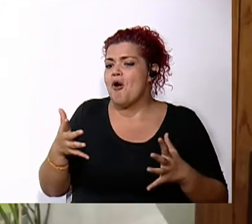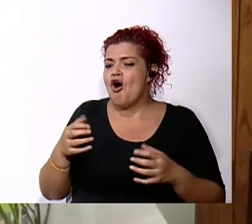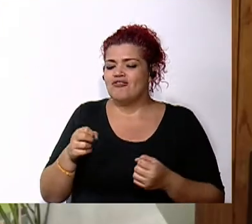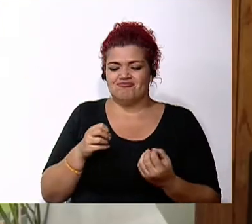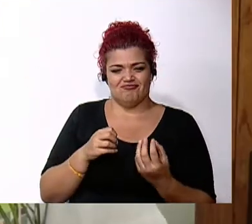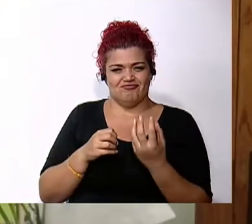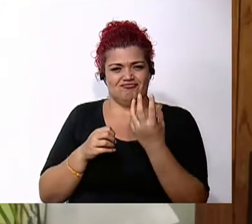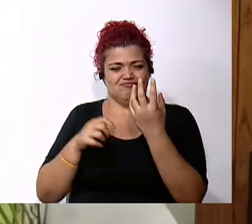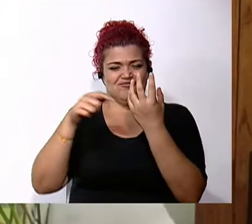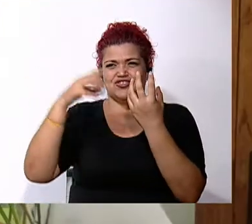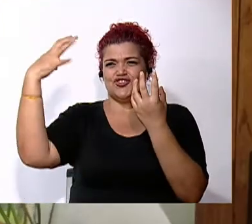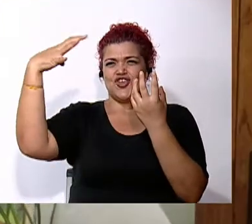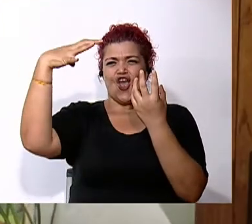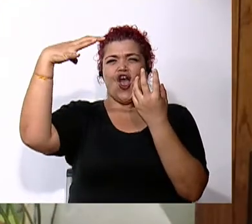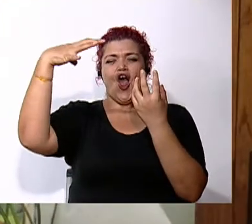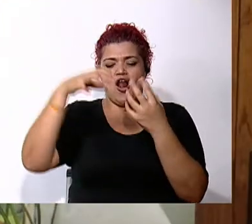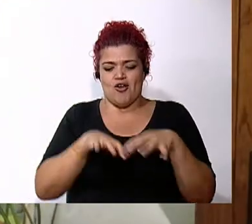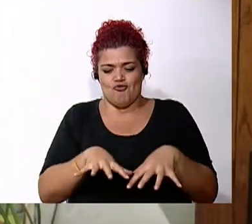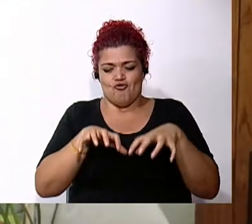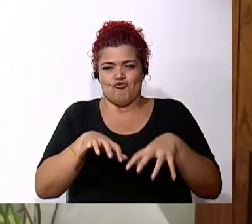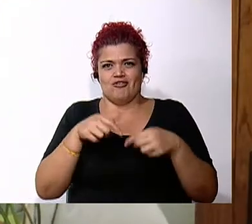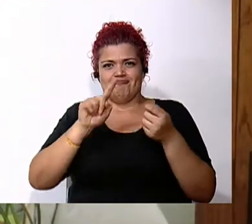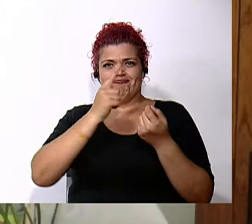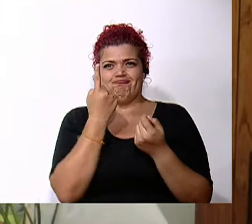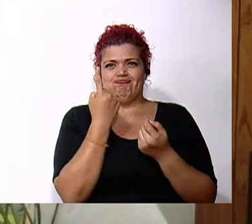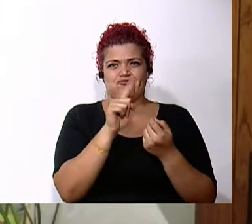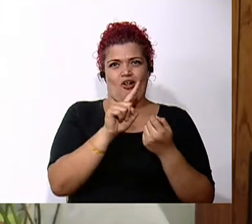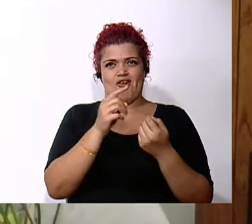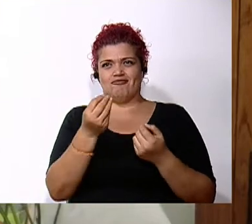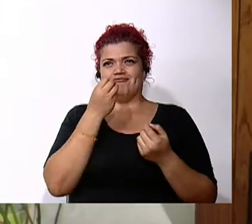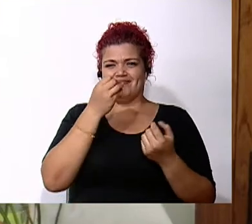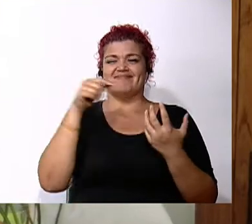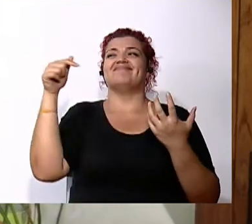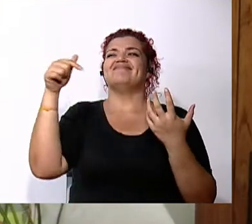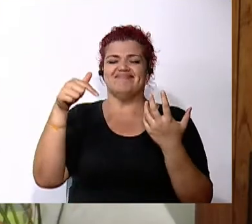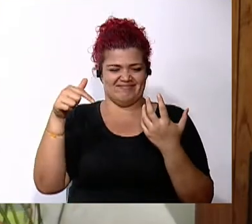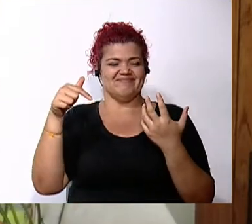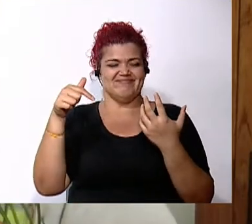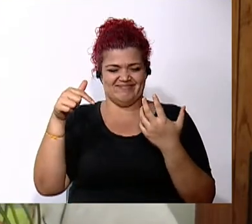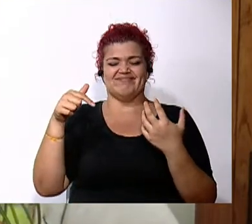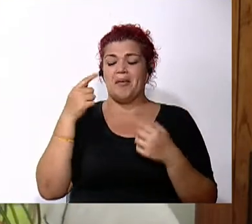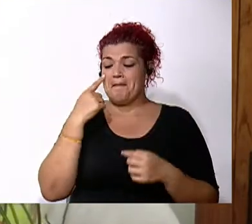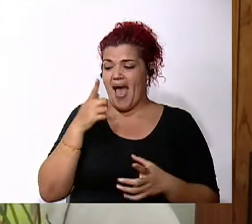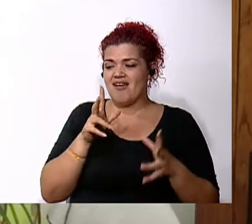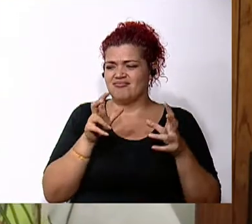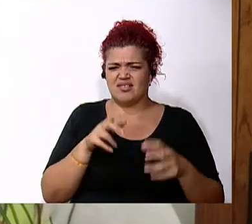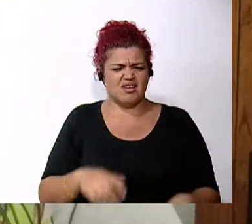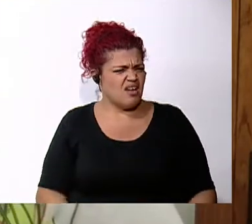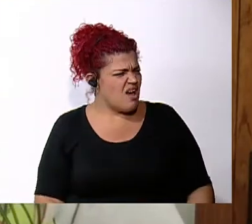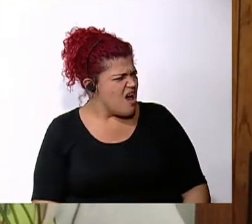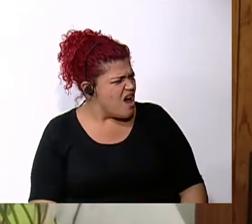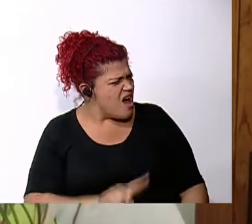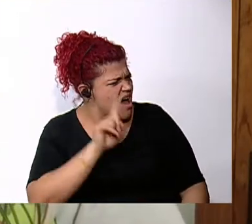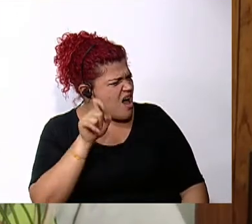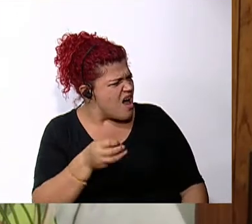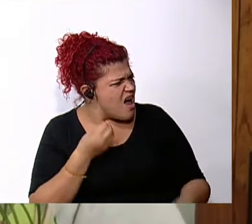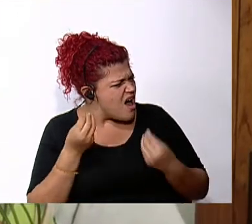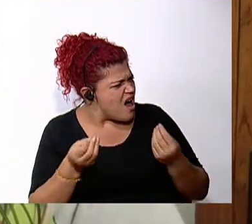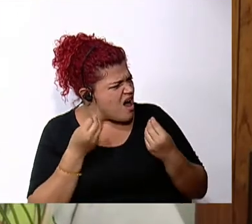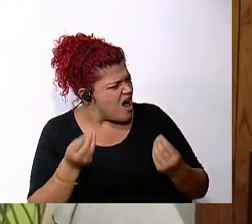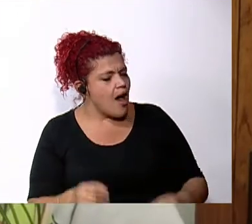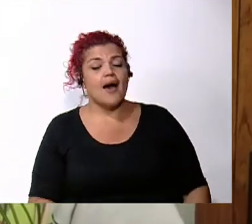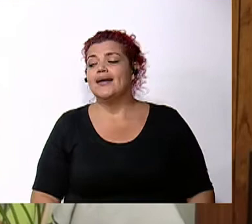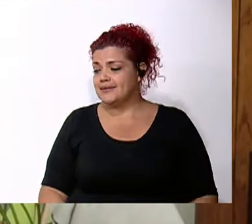fotosíntesis. ¿De fotosíntesis? Efectivamente, el proceso de captar ese CO2, el agua, y convertirlo